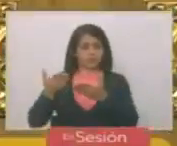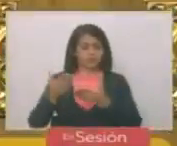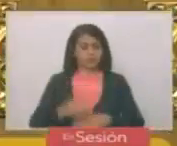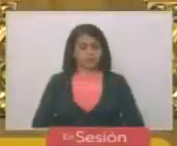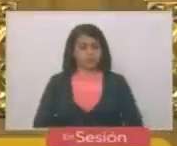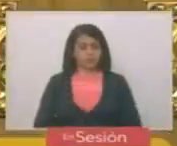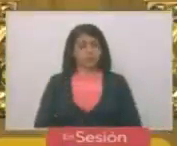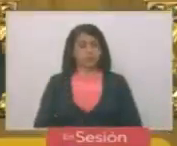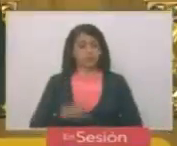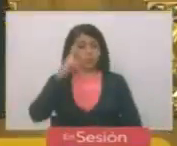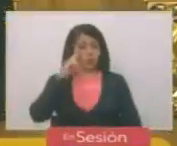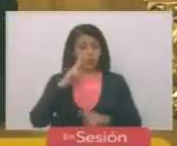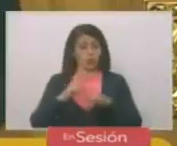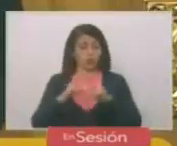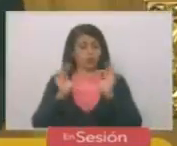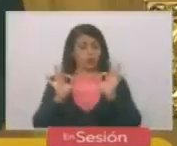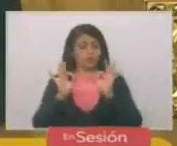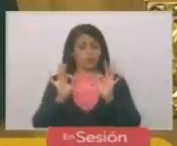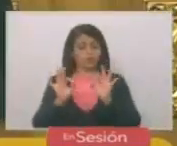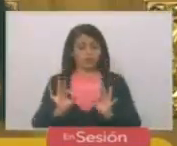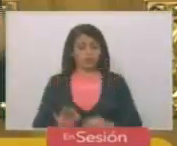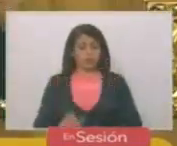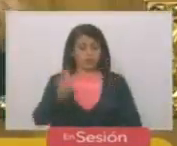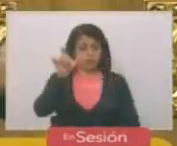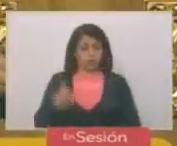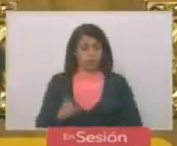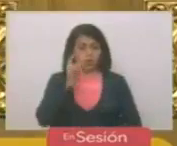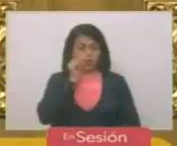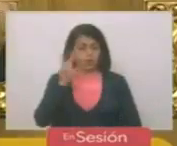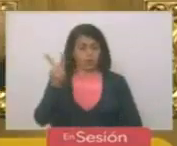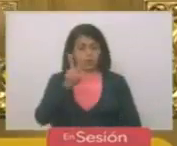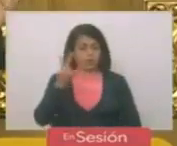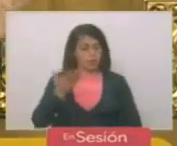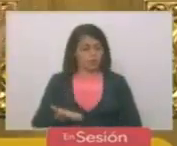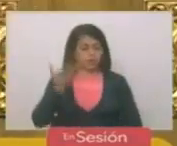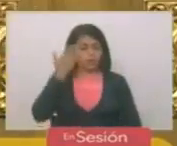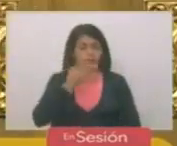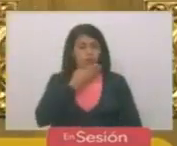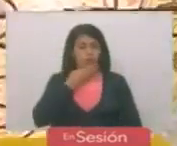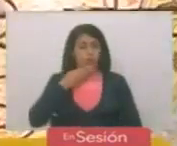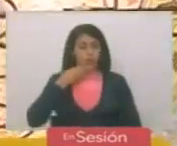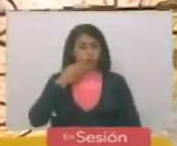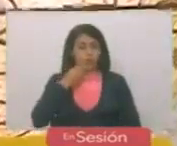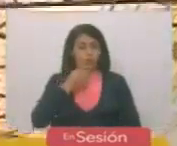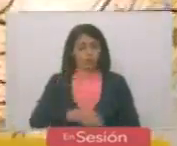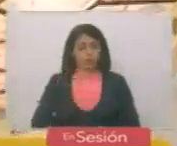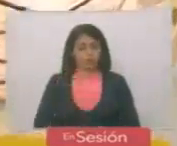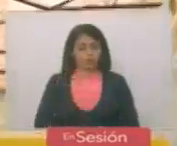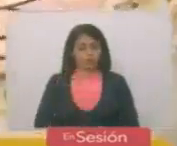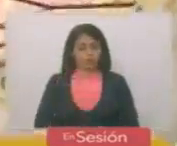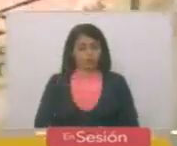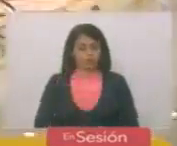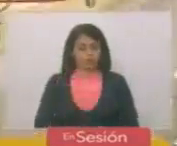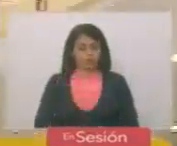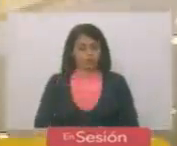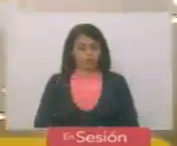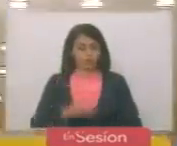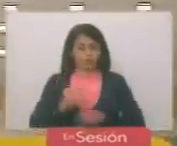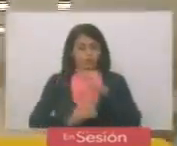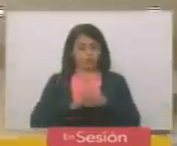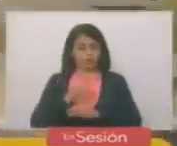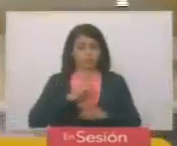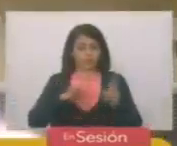una condecoración a un venezolano insigne, a un joven venezolano, que colocó